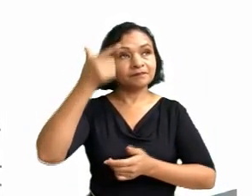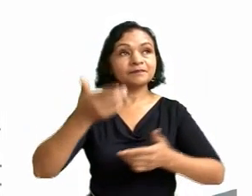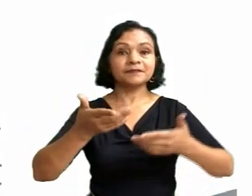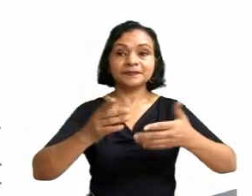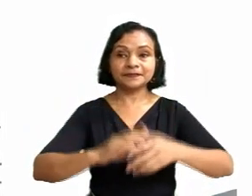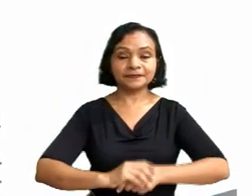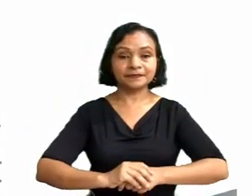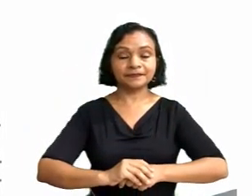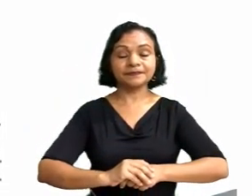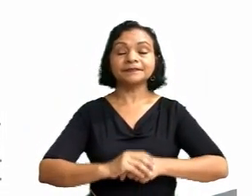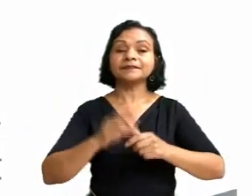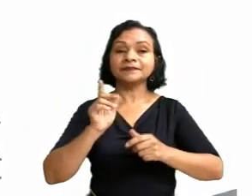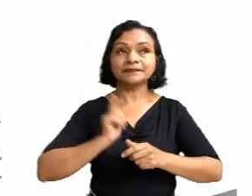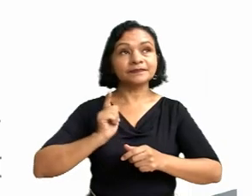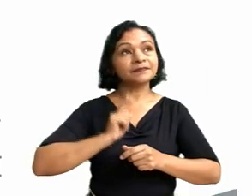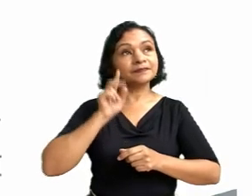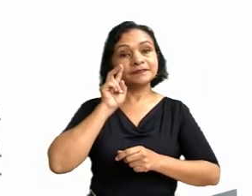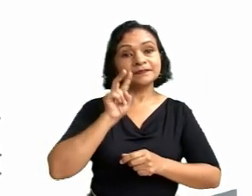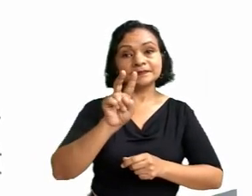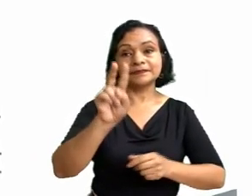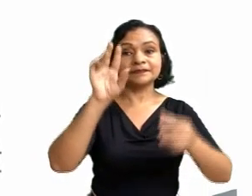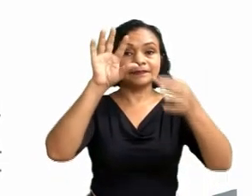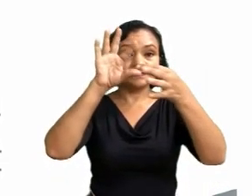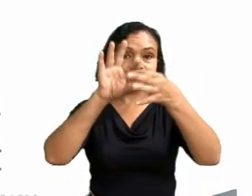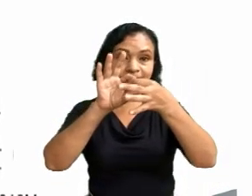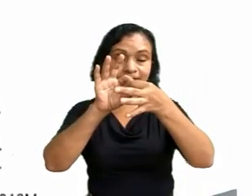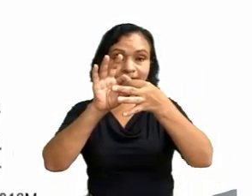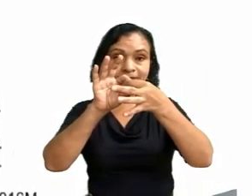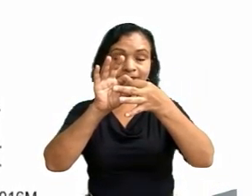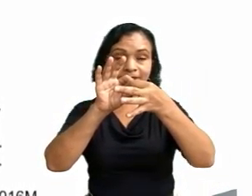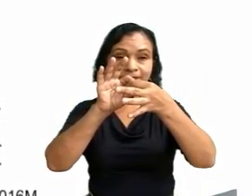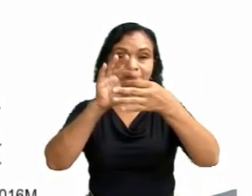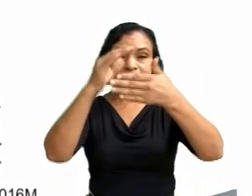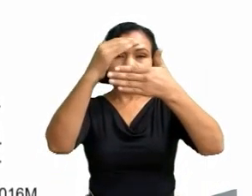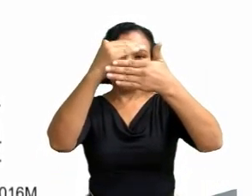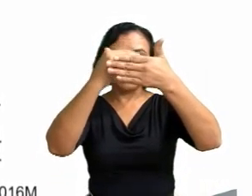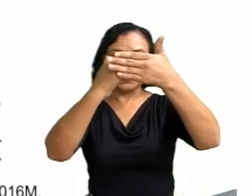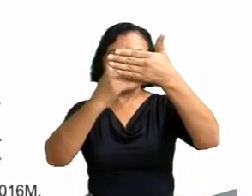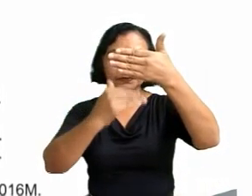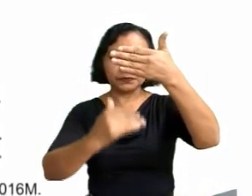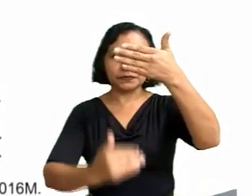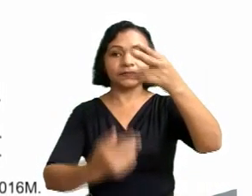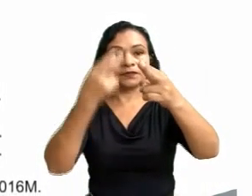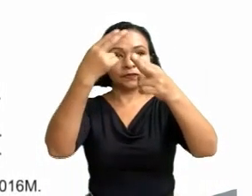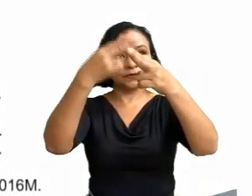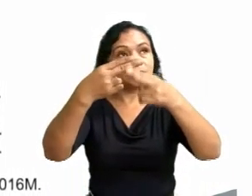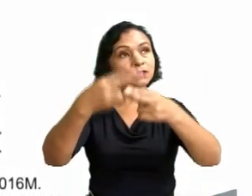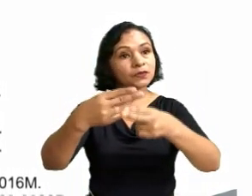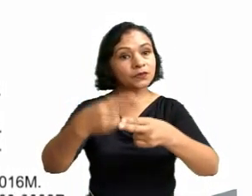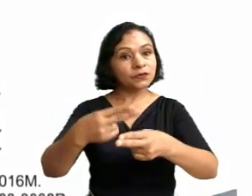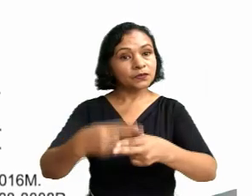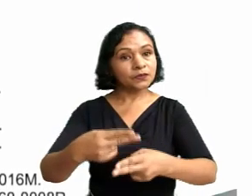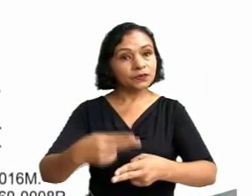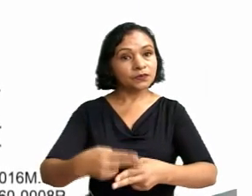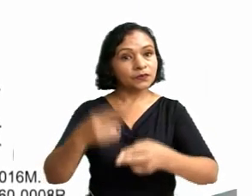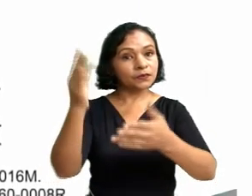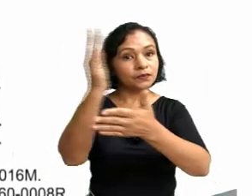y ahí está precisamente junto al comunicado la extensión en el listado de las personas y ahí van algunos